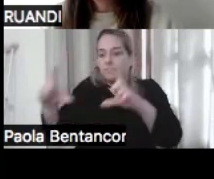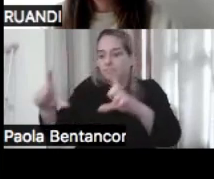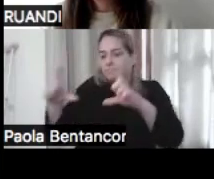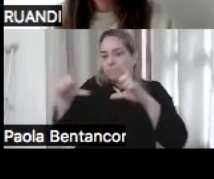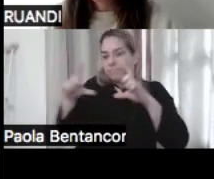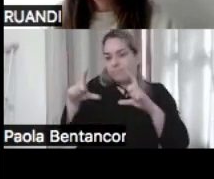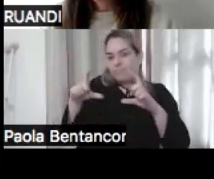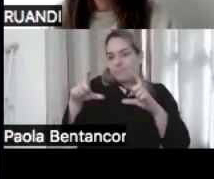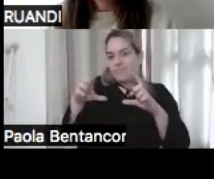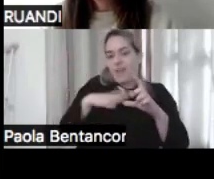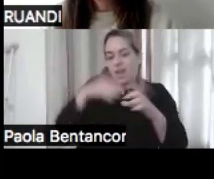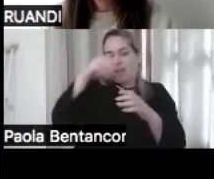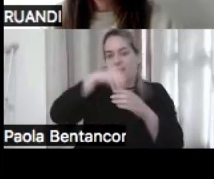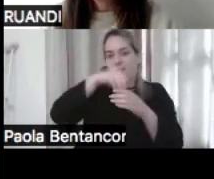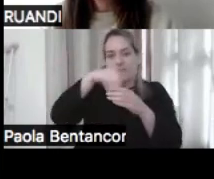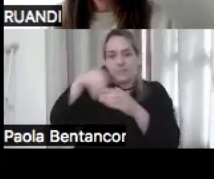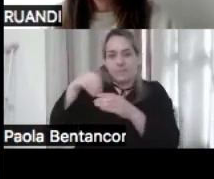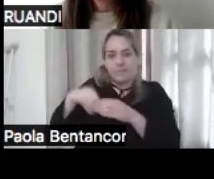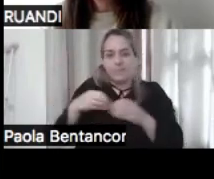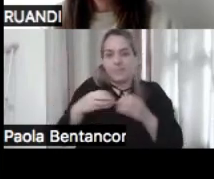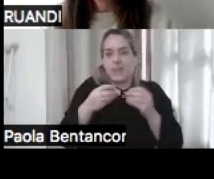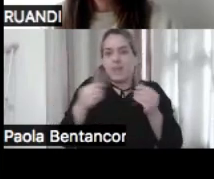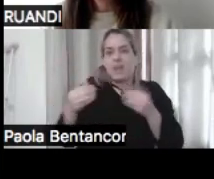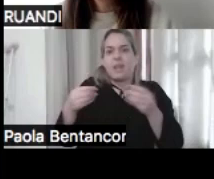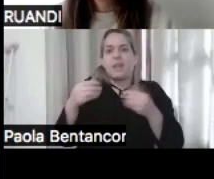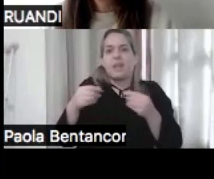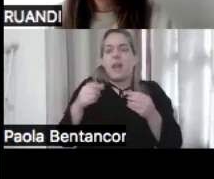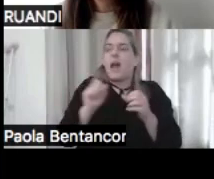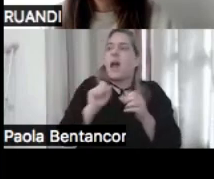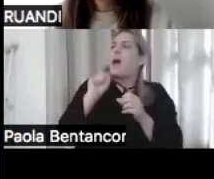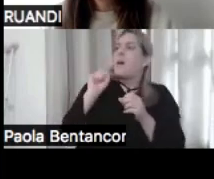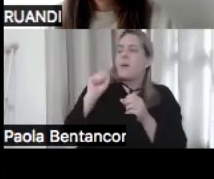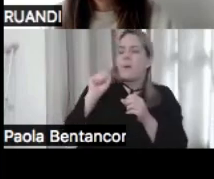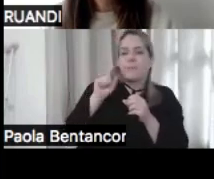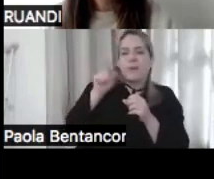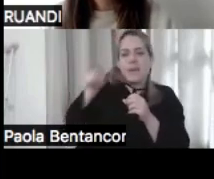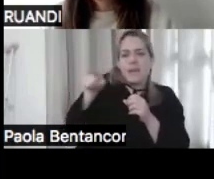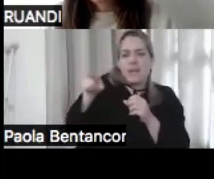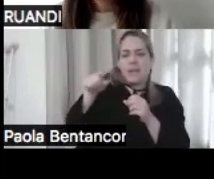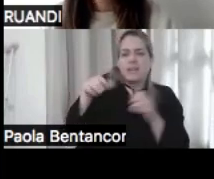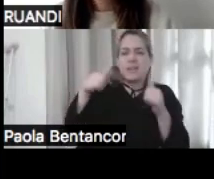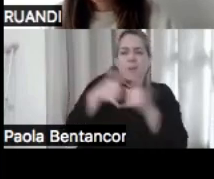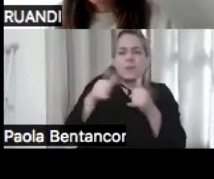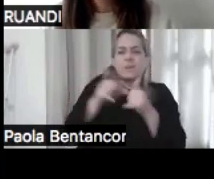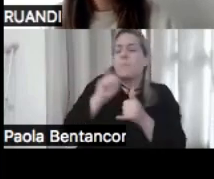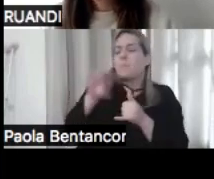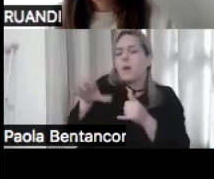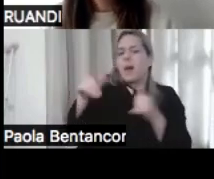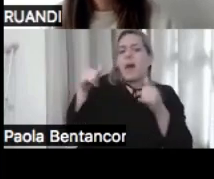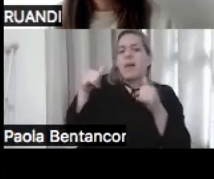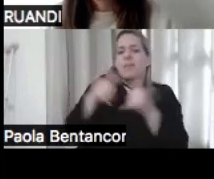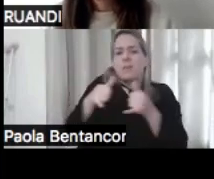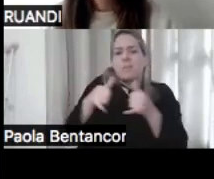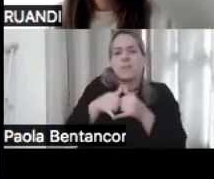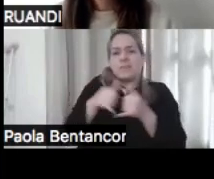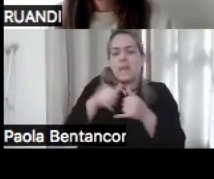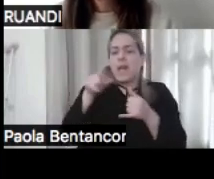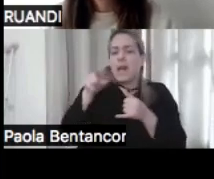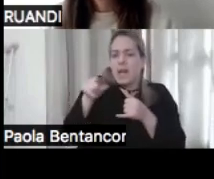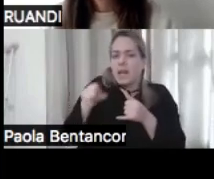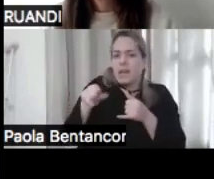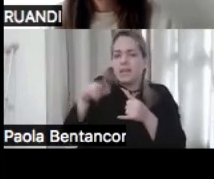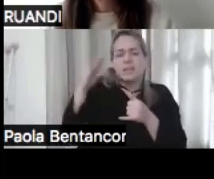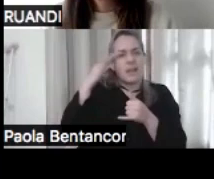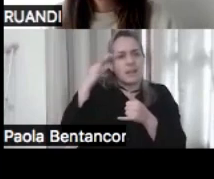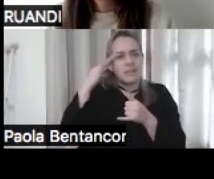ella. O muchas veces le decís a la familia, escribile a Erika que ella te va a diseñar y Erika les arma el set